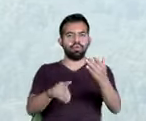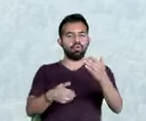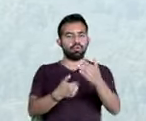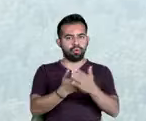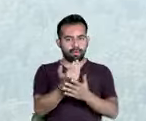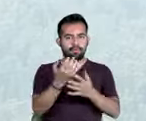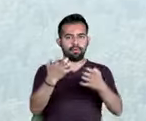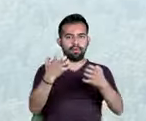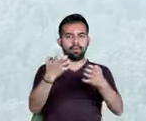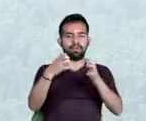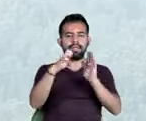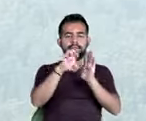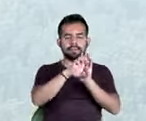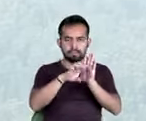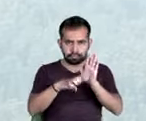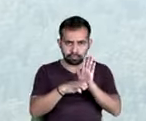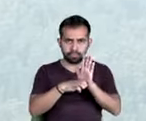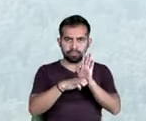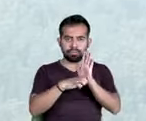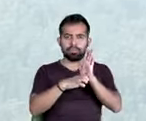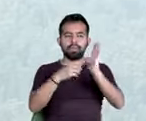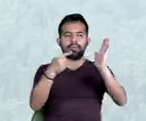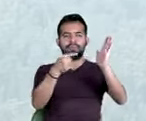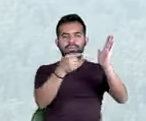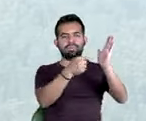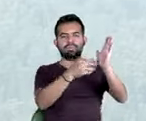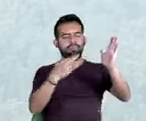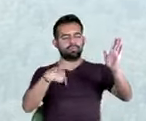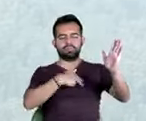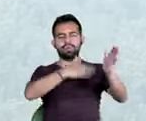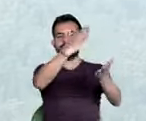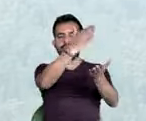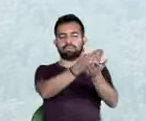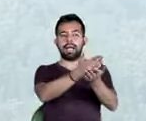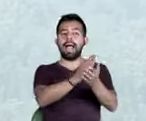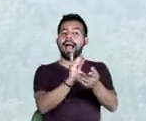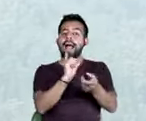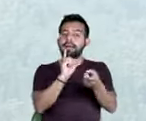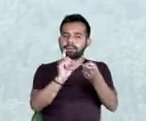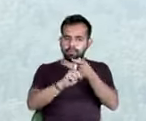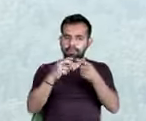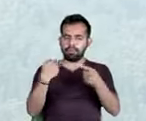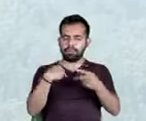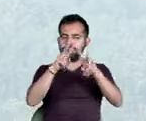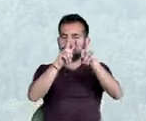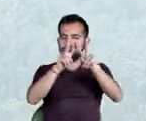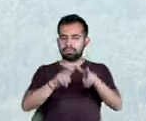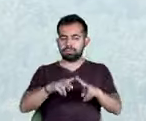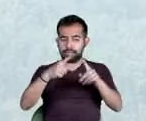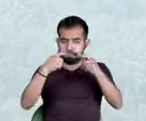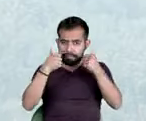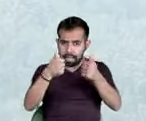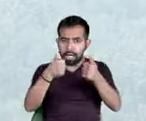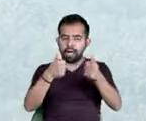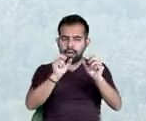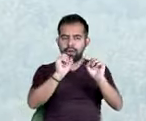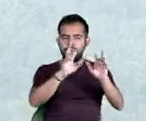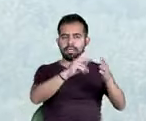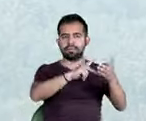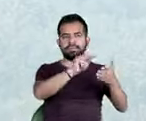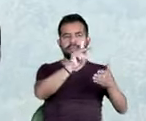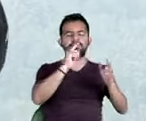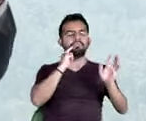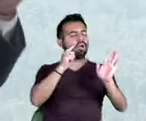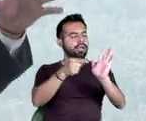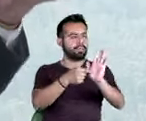orgánico mientras nosotros podamos verificar que ese estatuto orgánico, ¿no es cierto?, puede ser mejorado. Les doy un ejemplo. Si decimos que